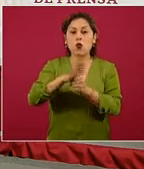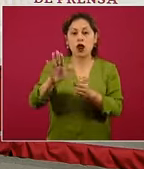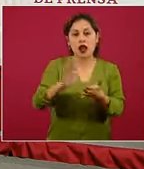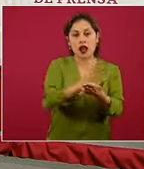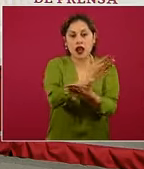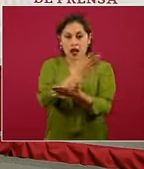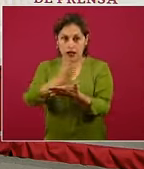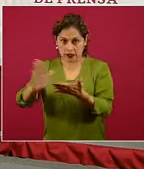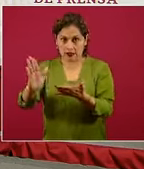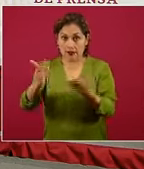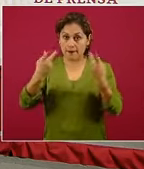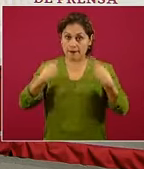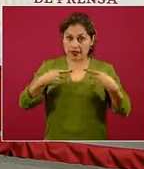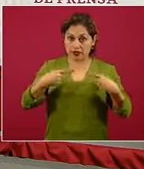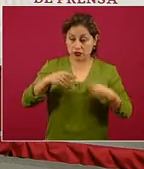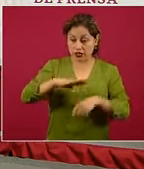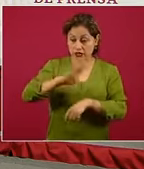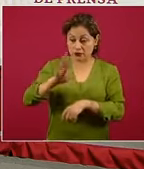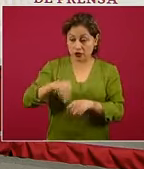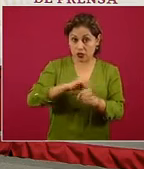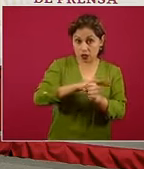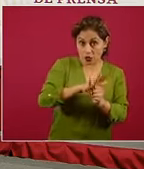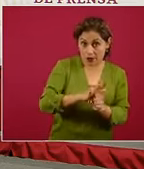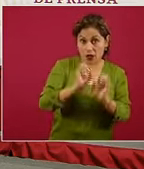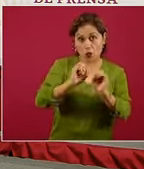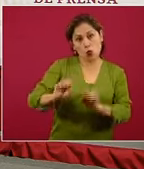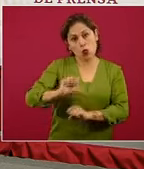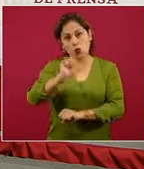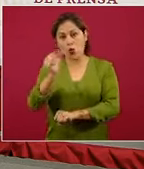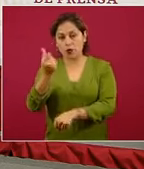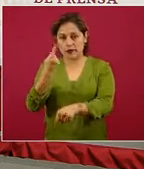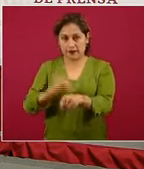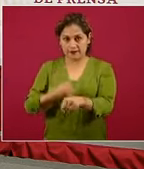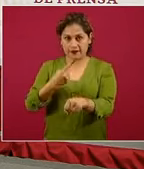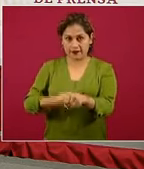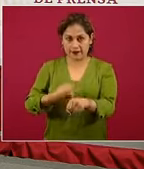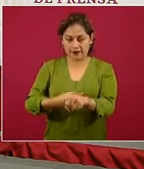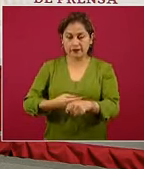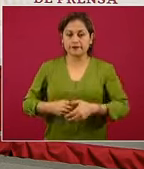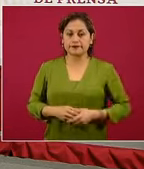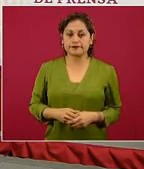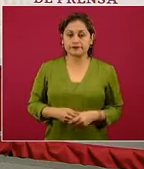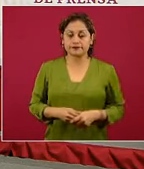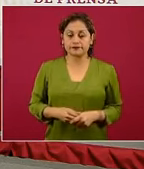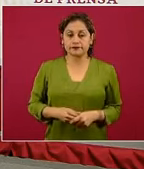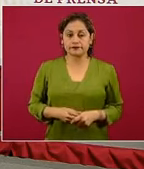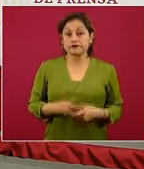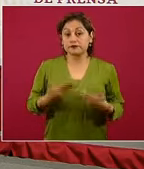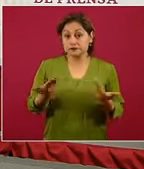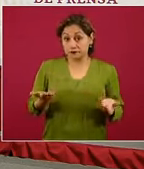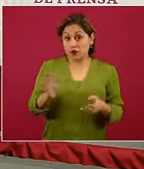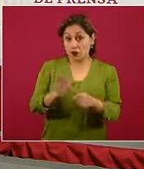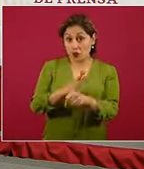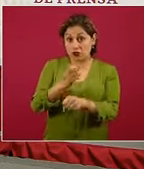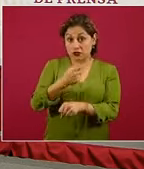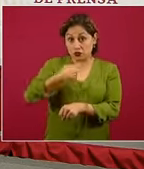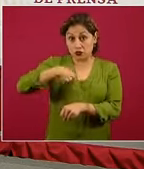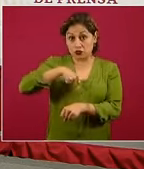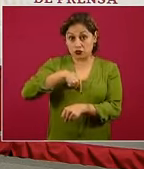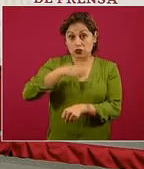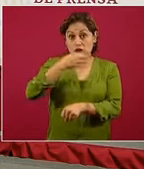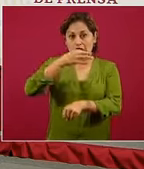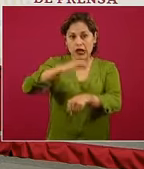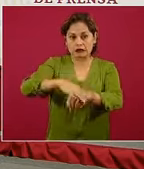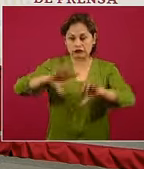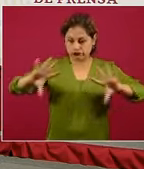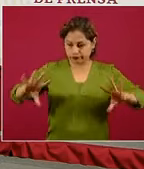de ser un caso, y en este caso una defunción confirmada por COVID-19. Entonces tomamos todo el grupo de